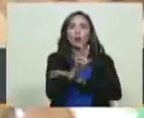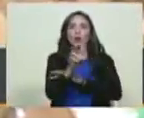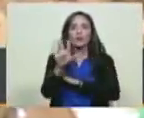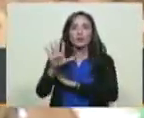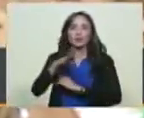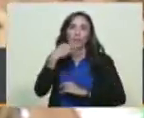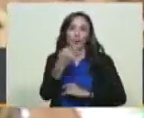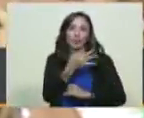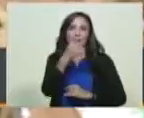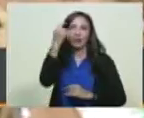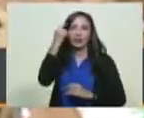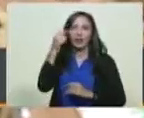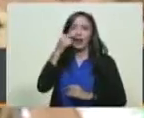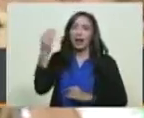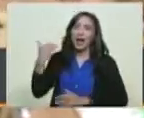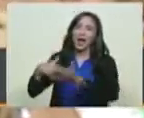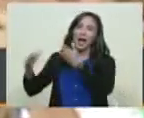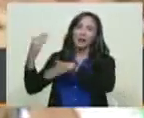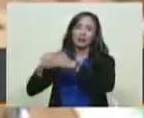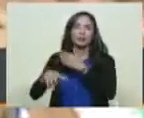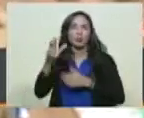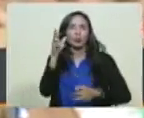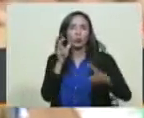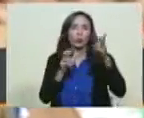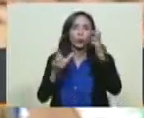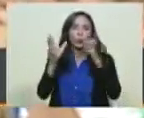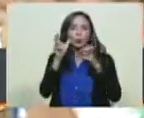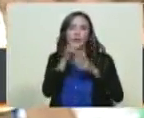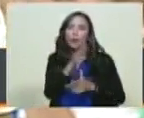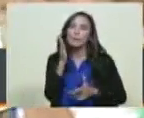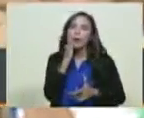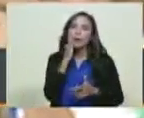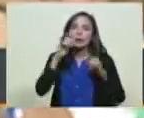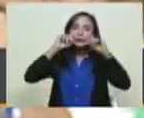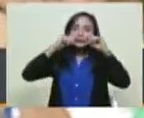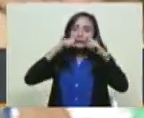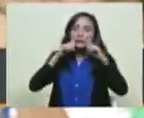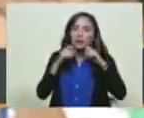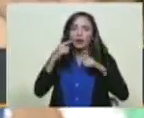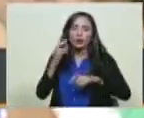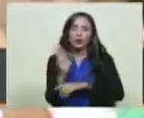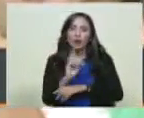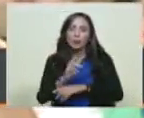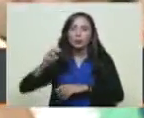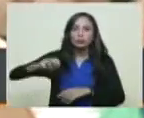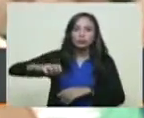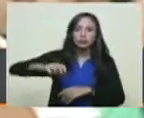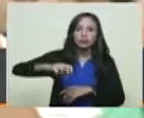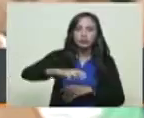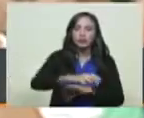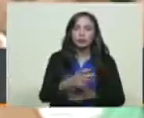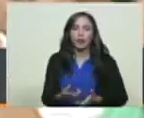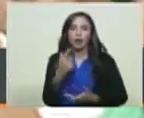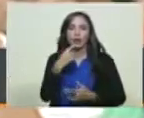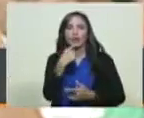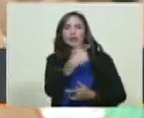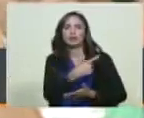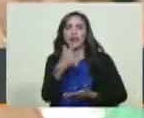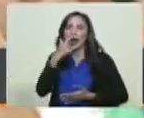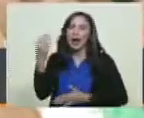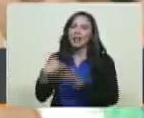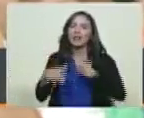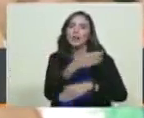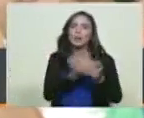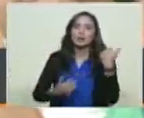tarde escucha mi mamá llorando bajo lo oí a usted diciendo que habíamos